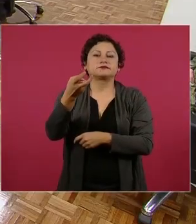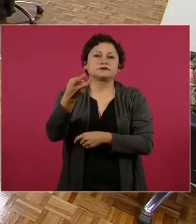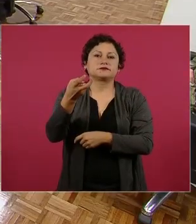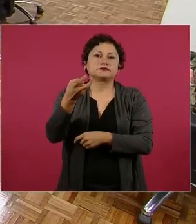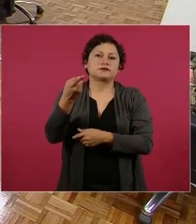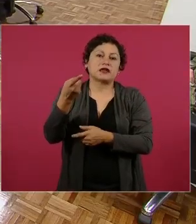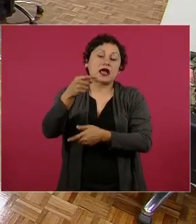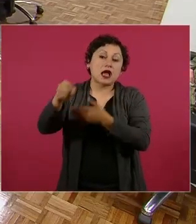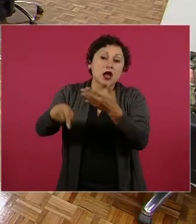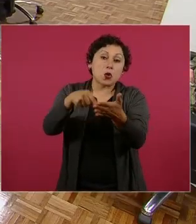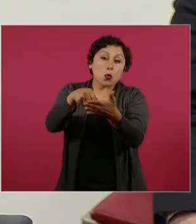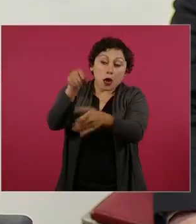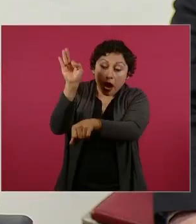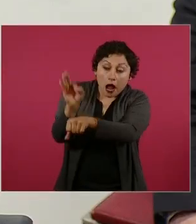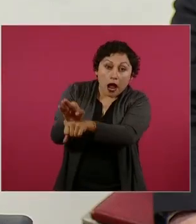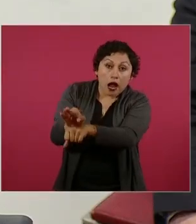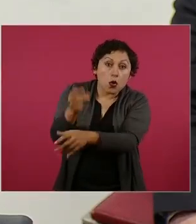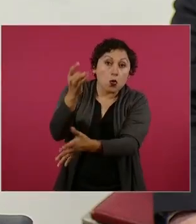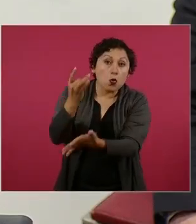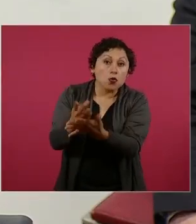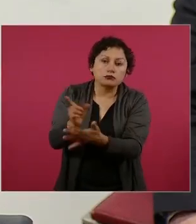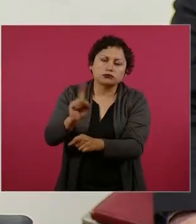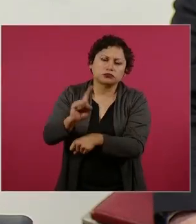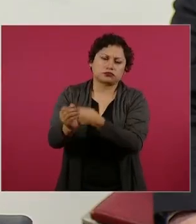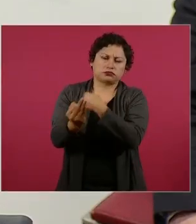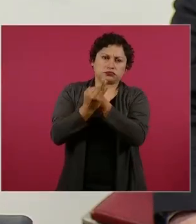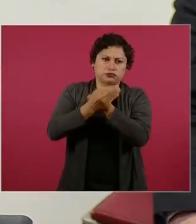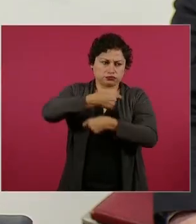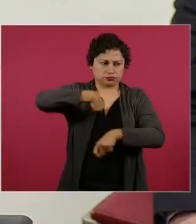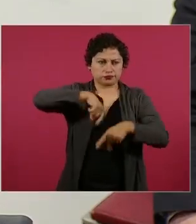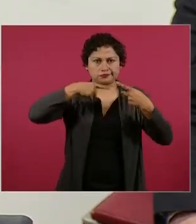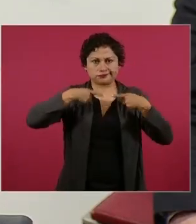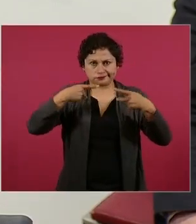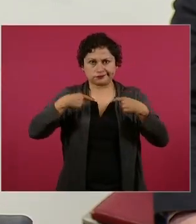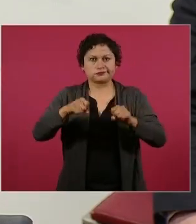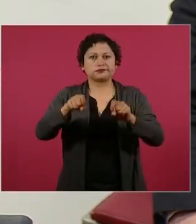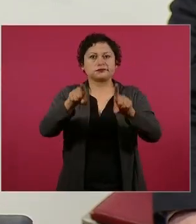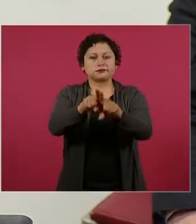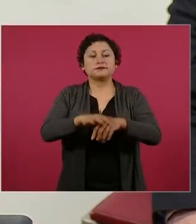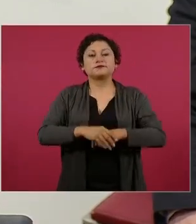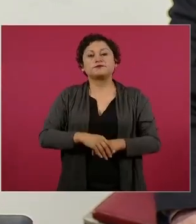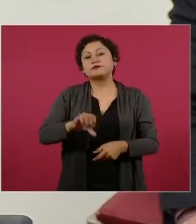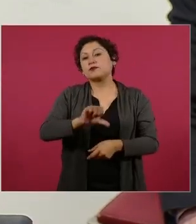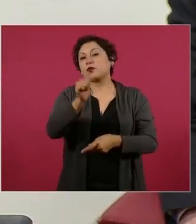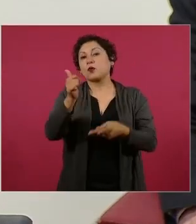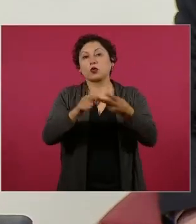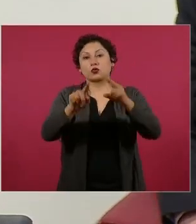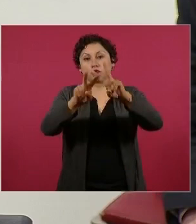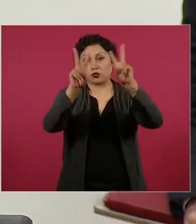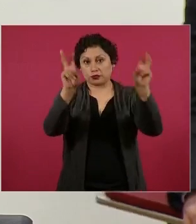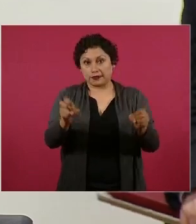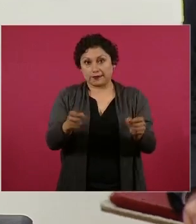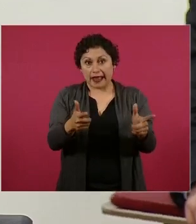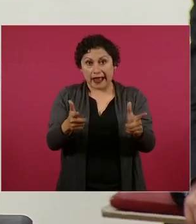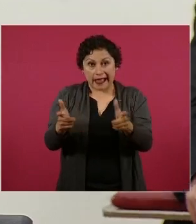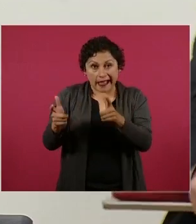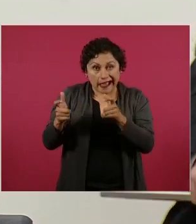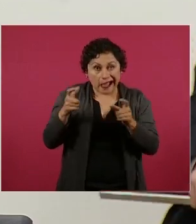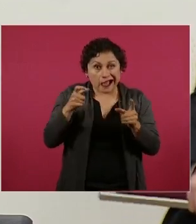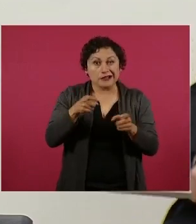militares o instalaciones vitales. Y sobre las armas, sí ha habido algunos